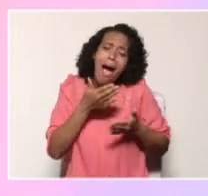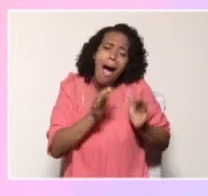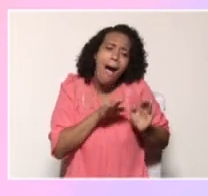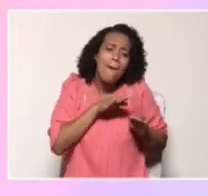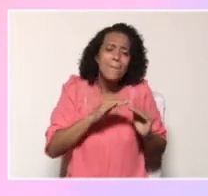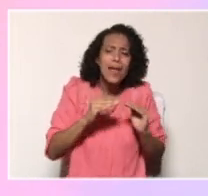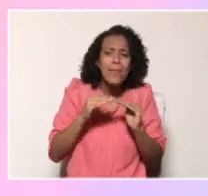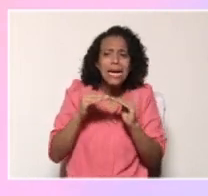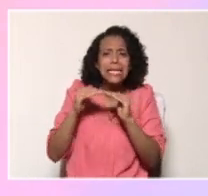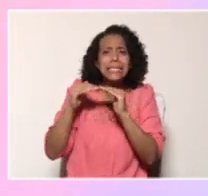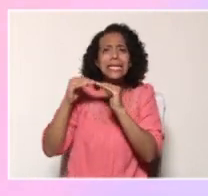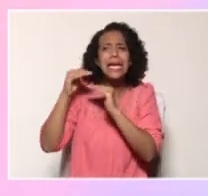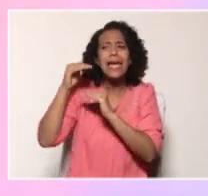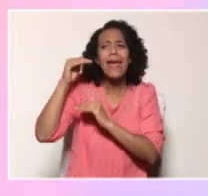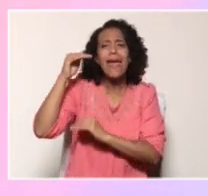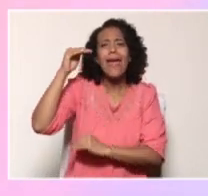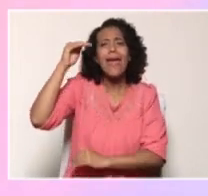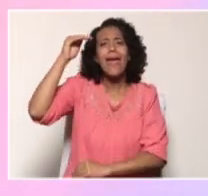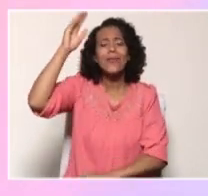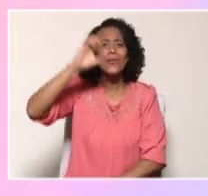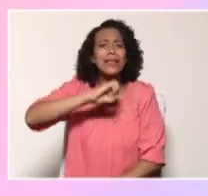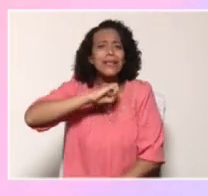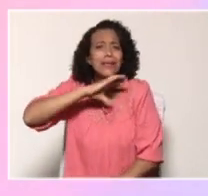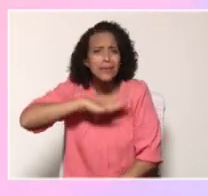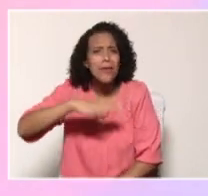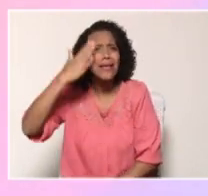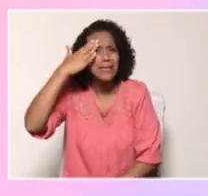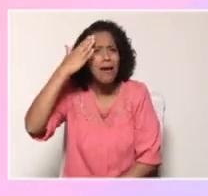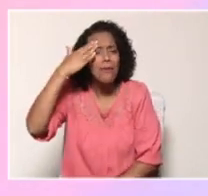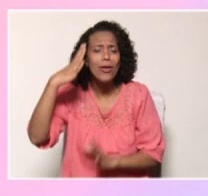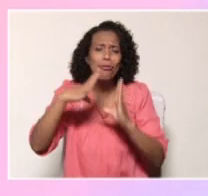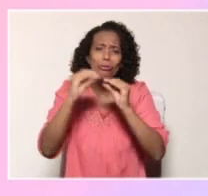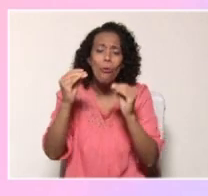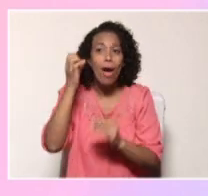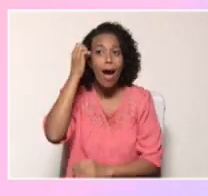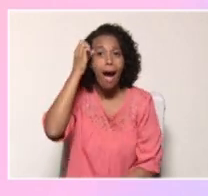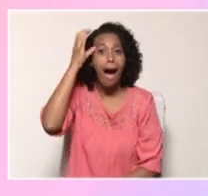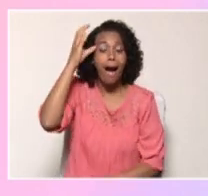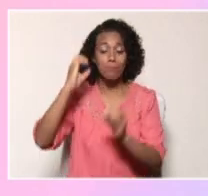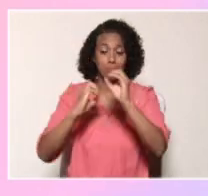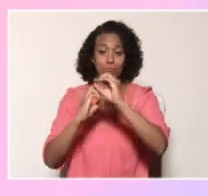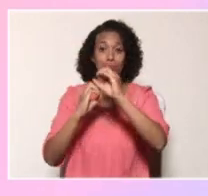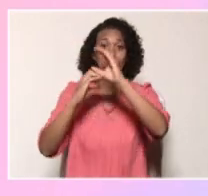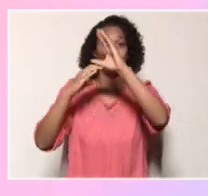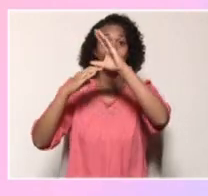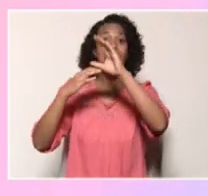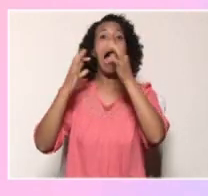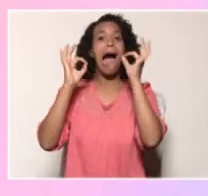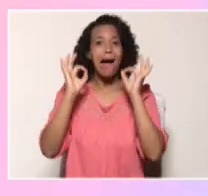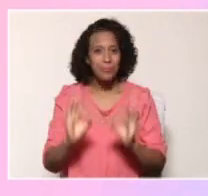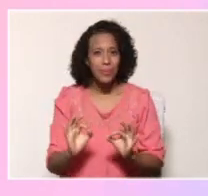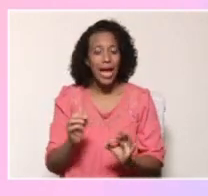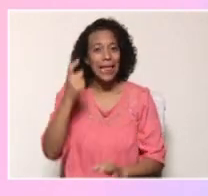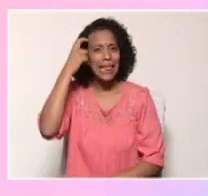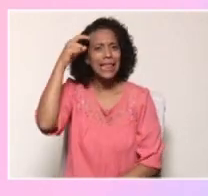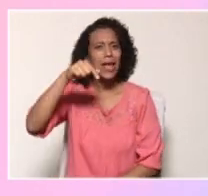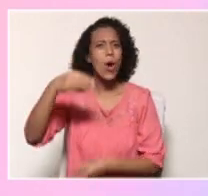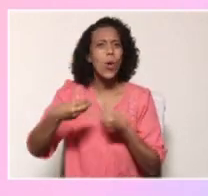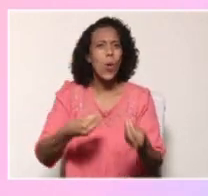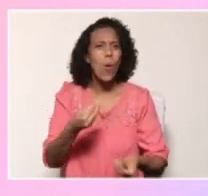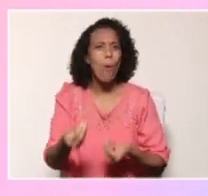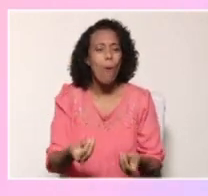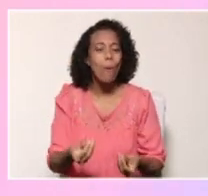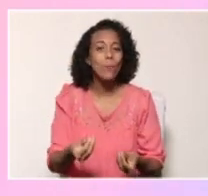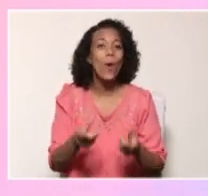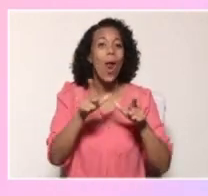creciendo y están descubriendo no solamente la historia, sino también todas las capacidades que ellos tienen. Y lo vamos a hacer el día de hoy en